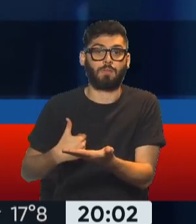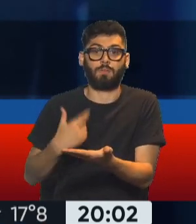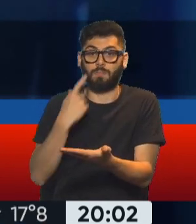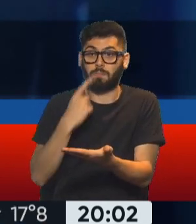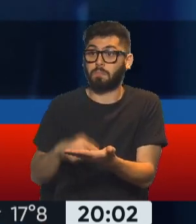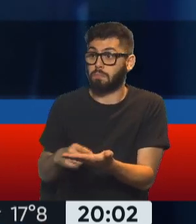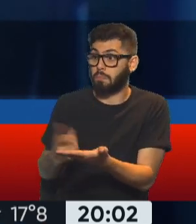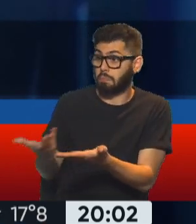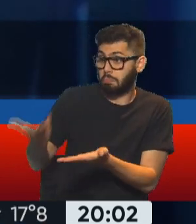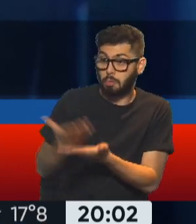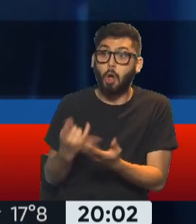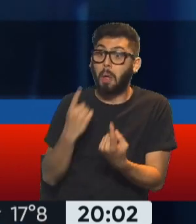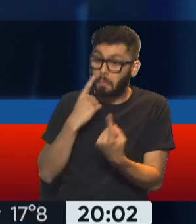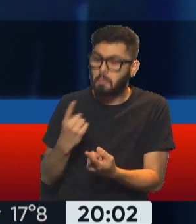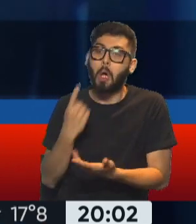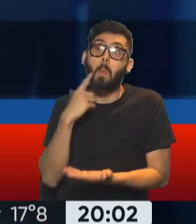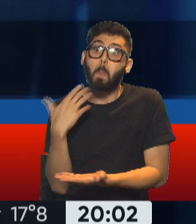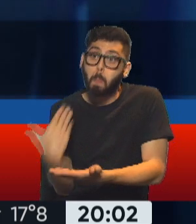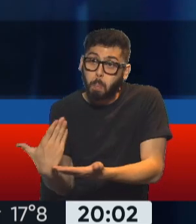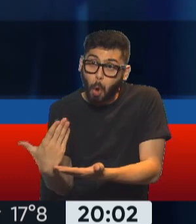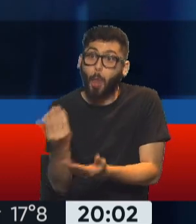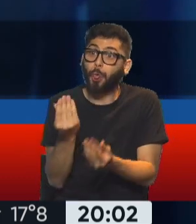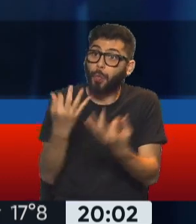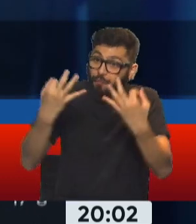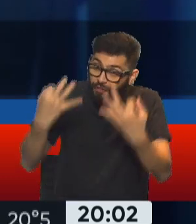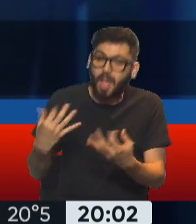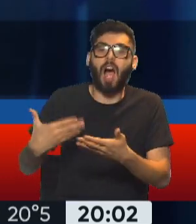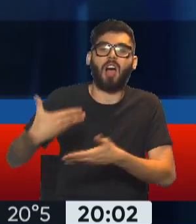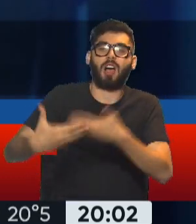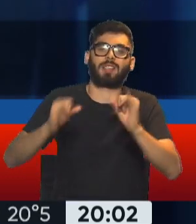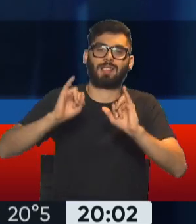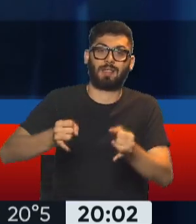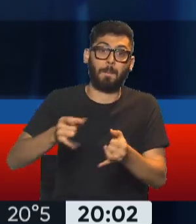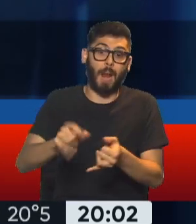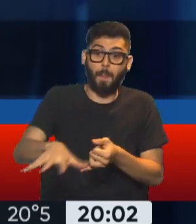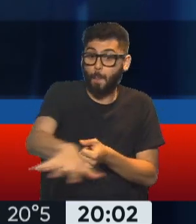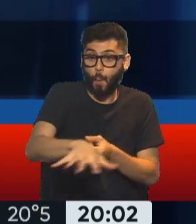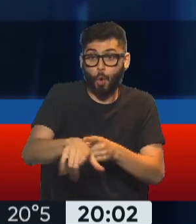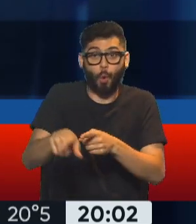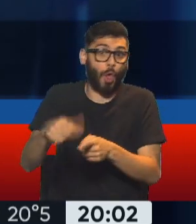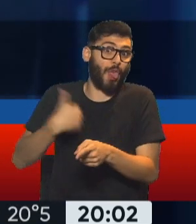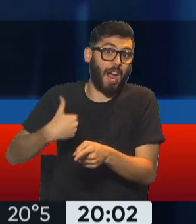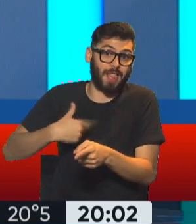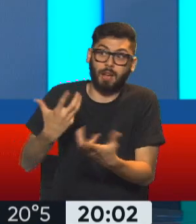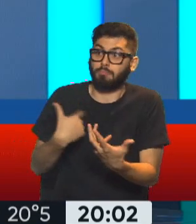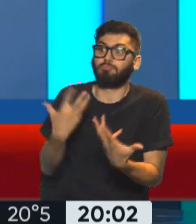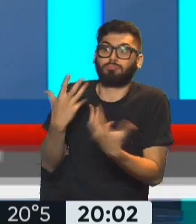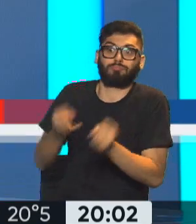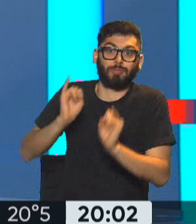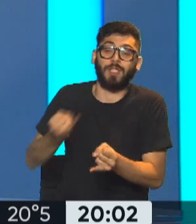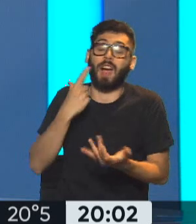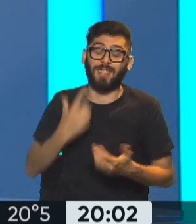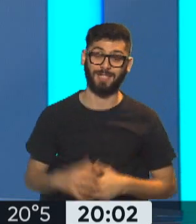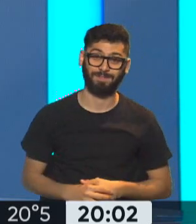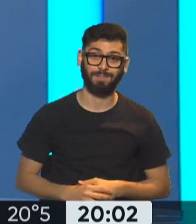is one that we see as credible and helpful to the people of Argentina that we can support. Bueno,